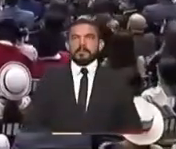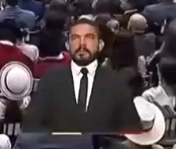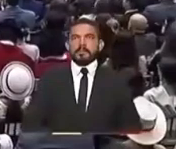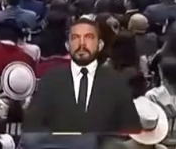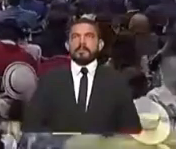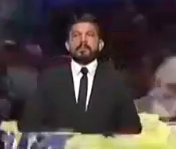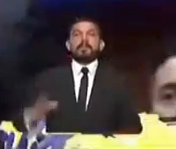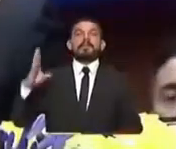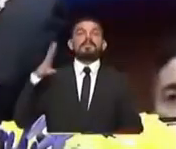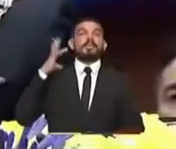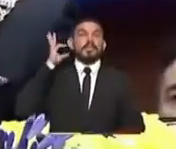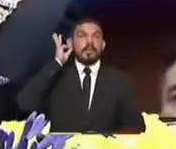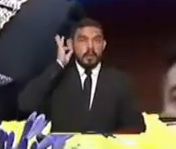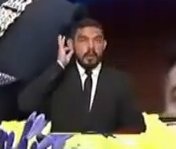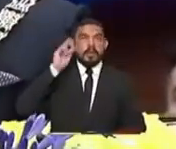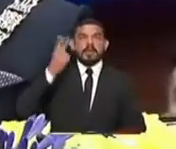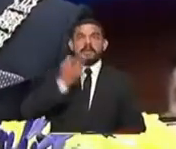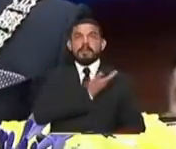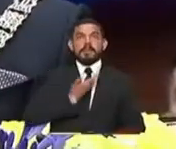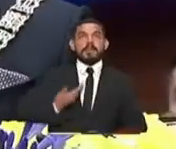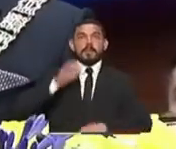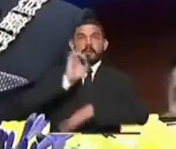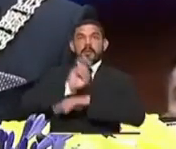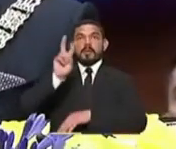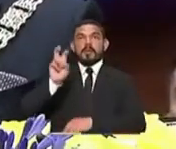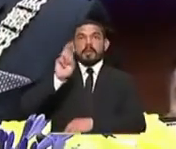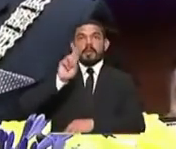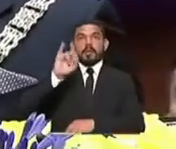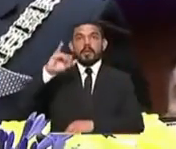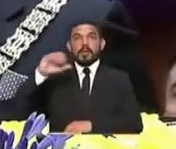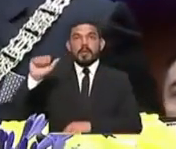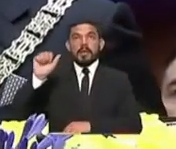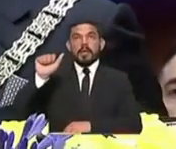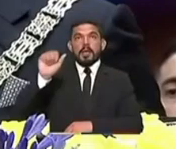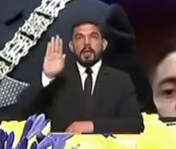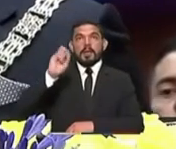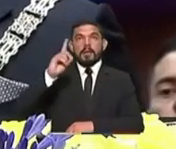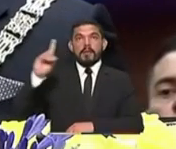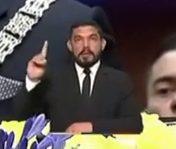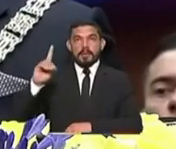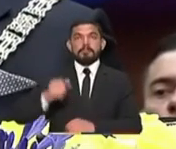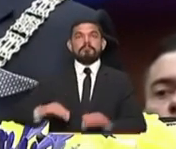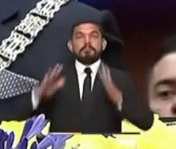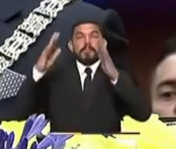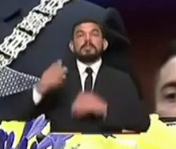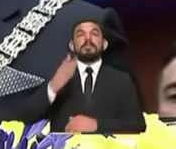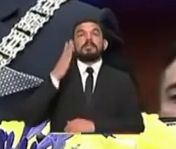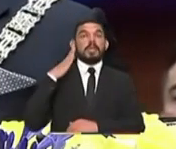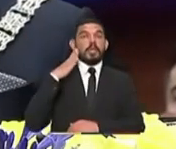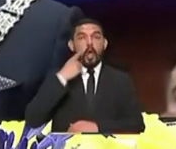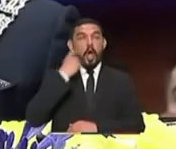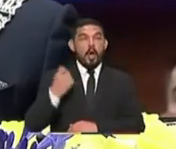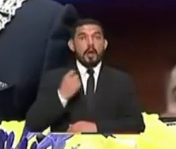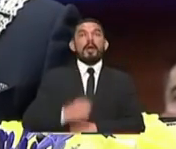Señora Verónica Abad, vicepresidenta constitucional de la República. Señor Henry Cronfle, presidente de la